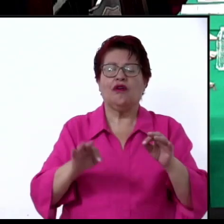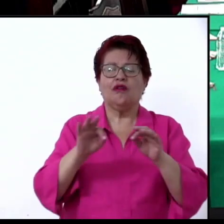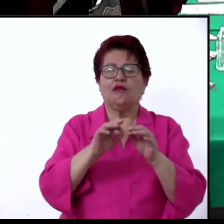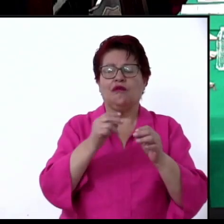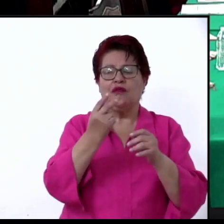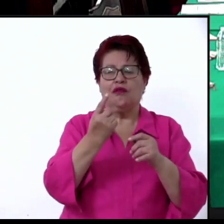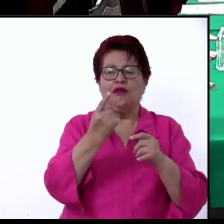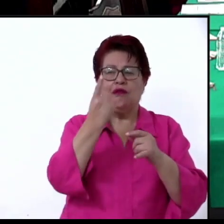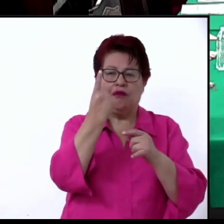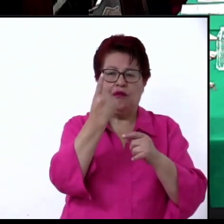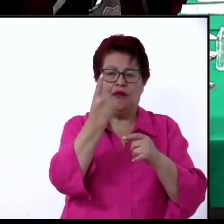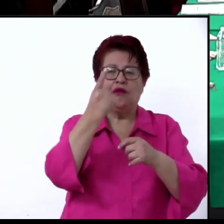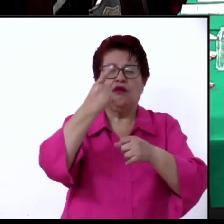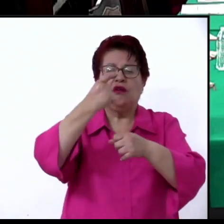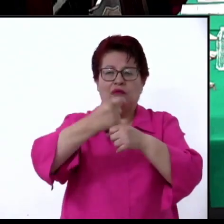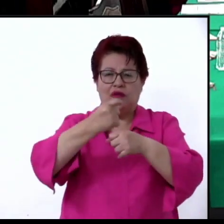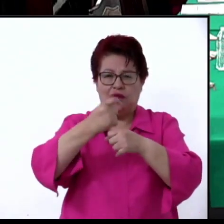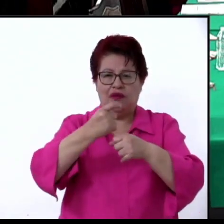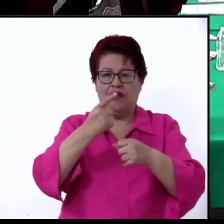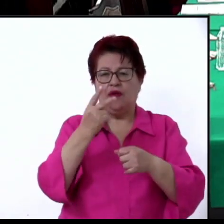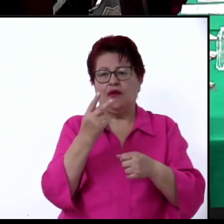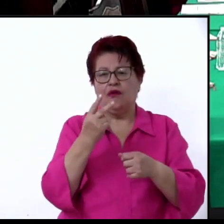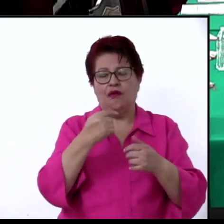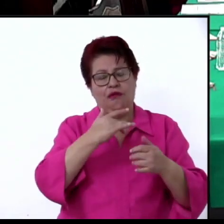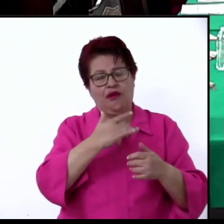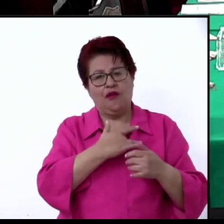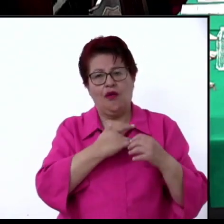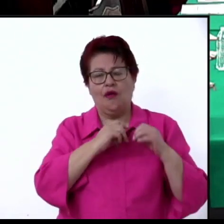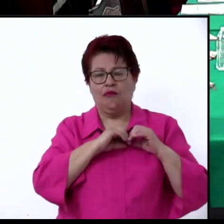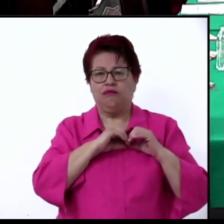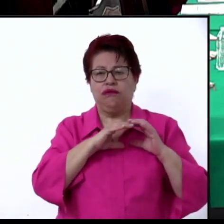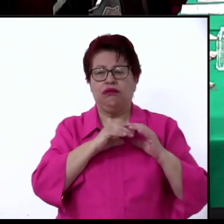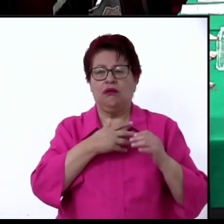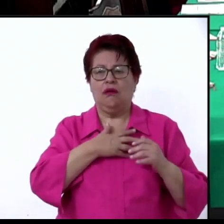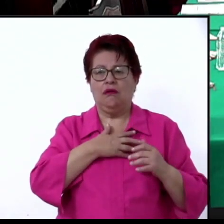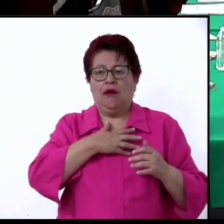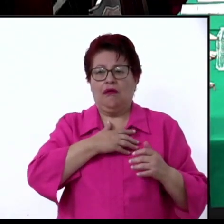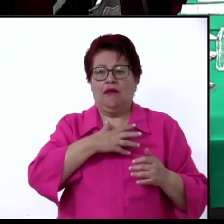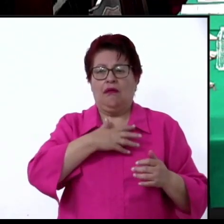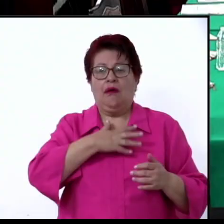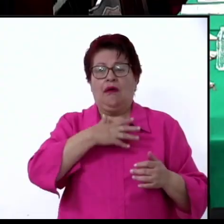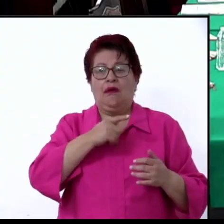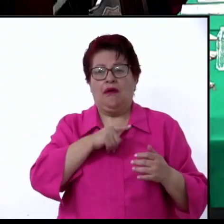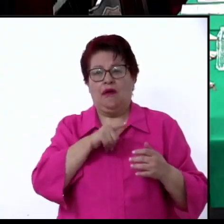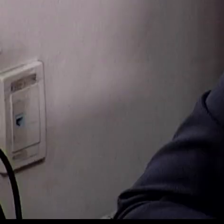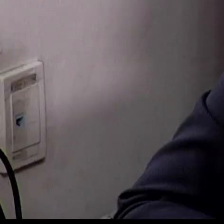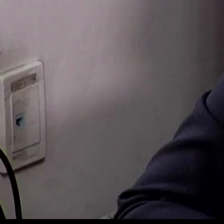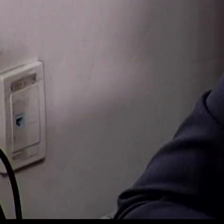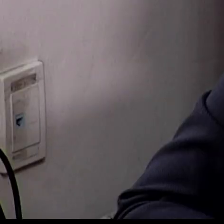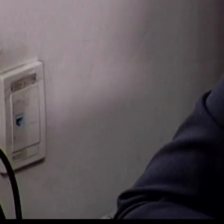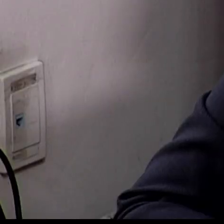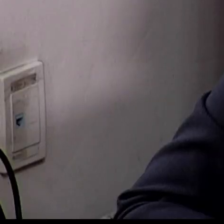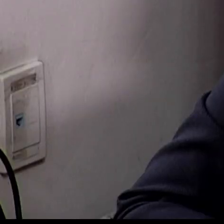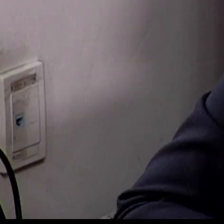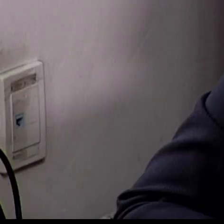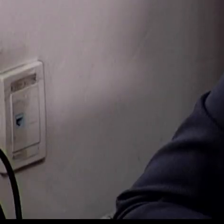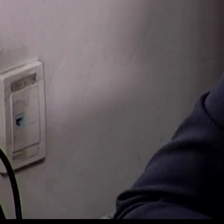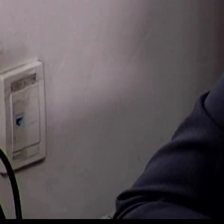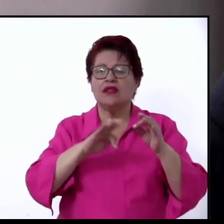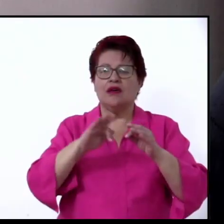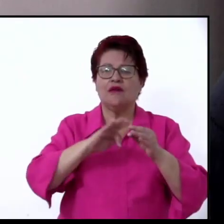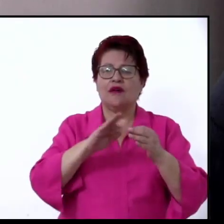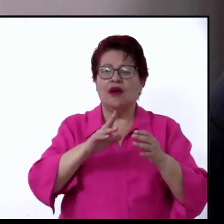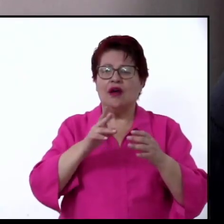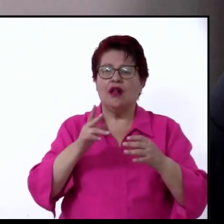primero, y pues creo que mi corazón late un poquito hacia allá, pues reconocer la enorme labor que hace